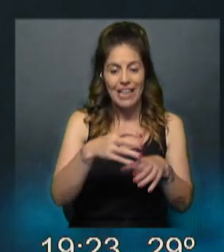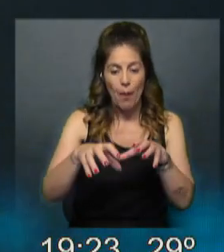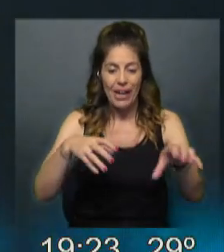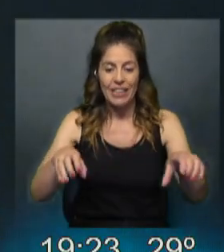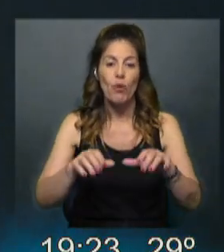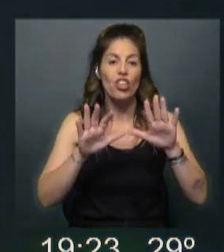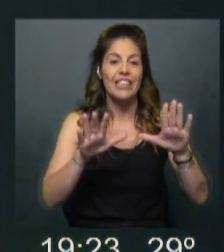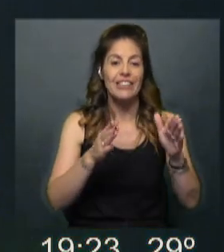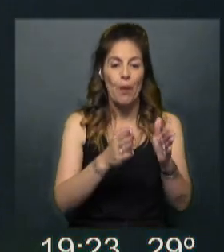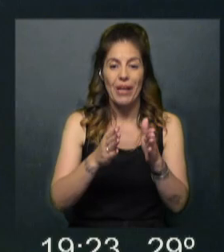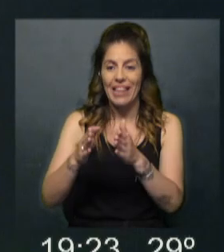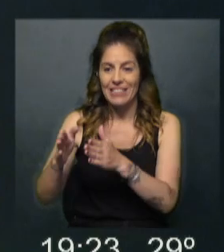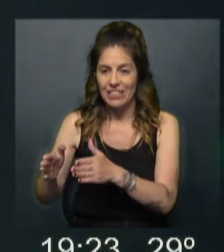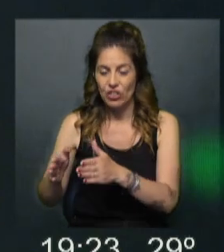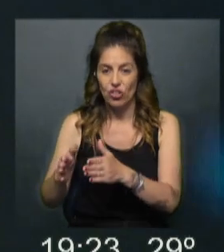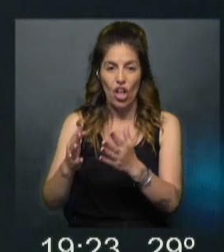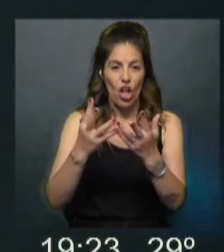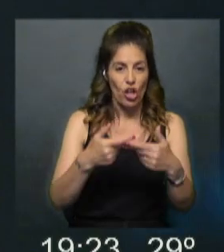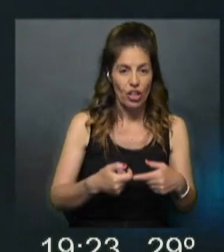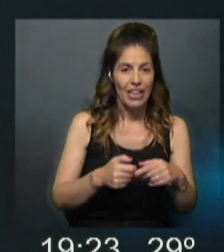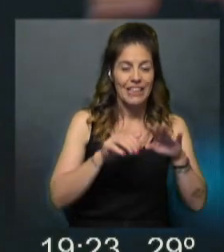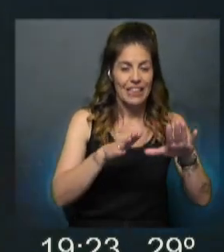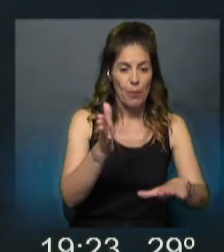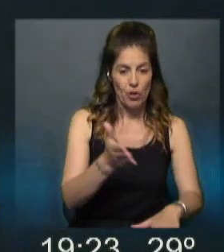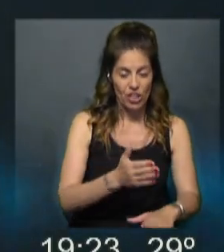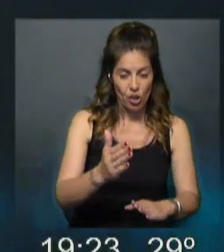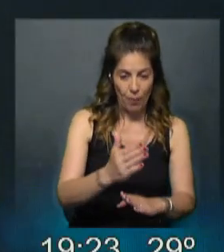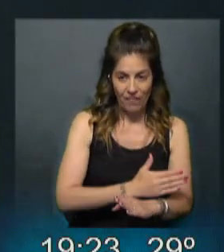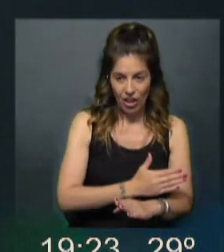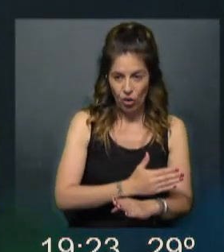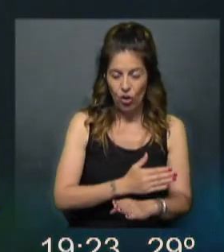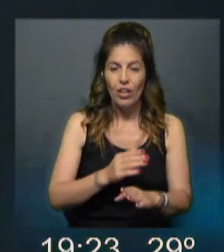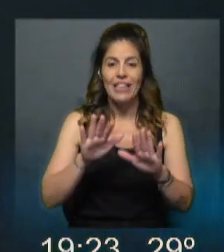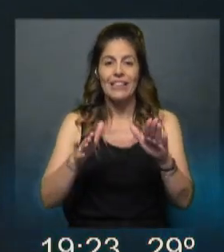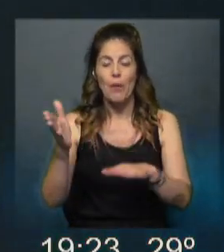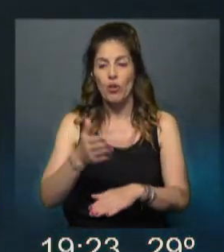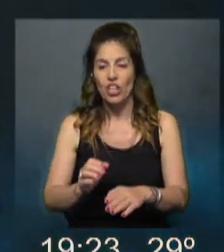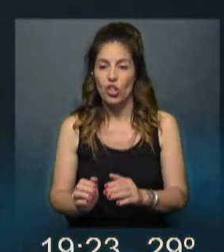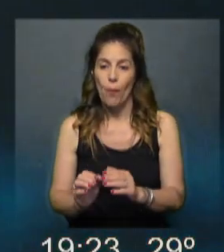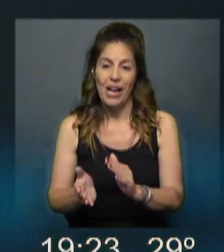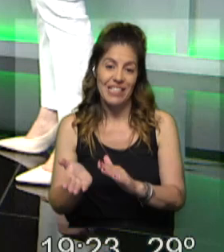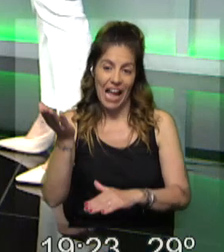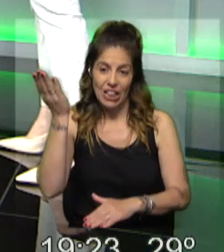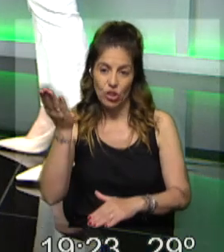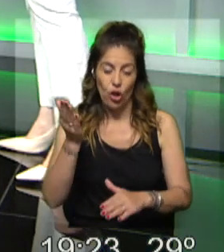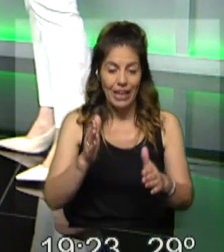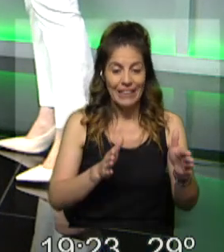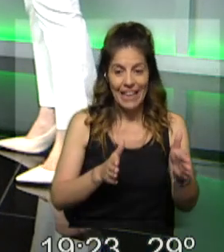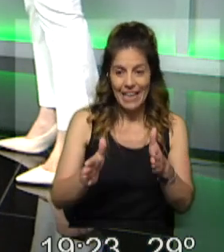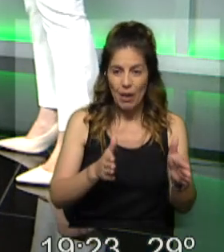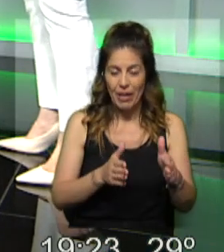misma cantidad de gente y nos queda ordenado el 10% de ingresos más Bajos en la otra punta el 10% de ingresos más altos y en el medio el resto de los ocho